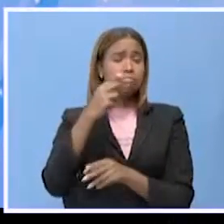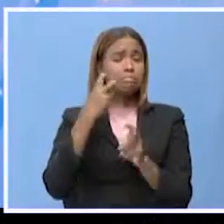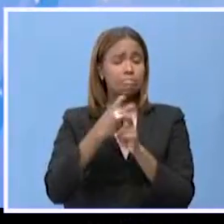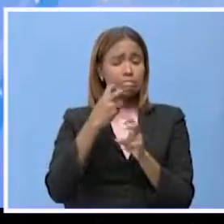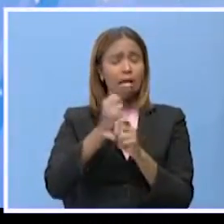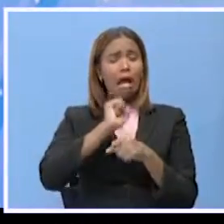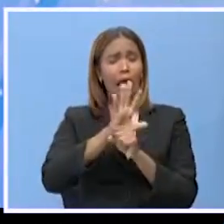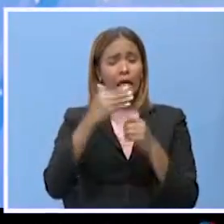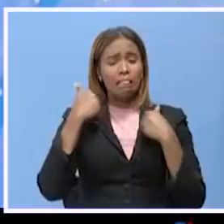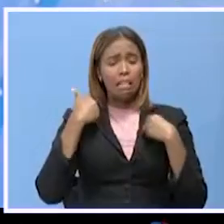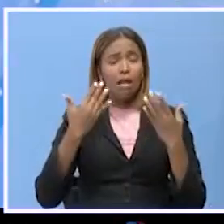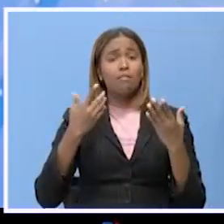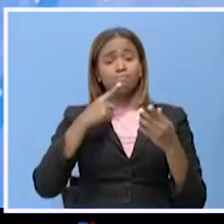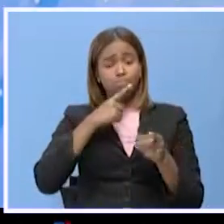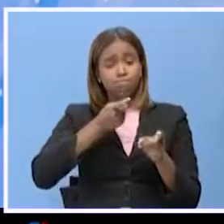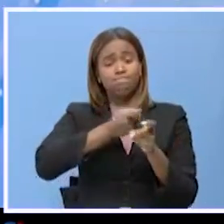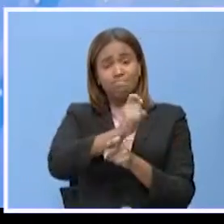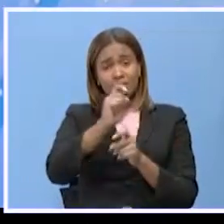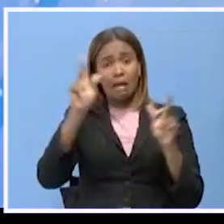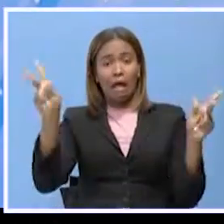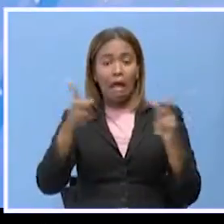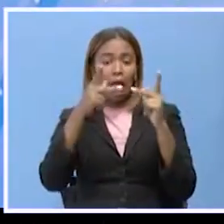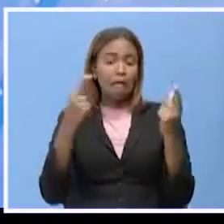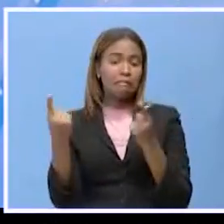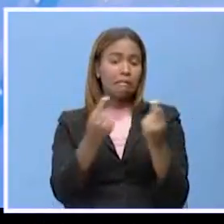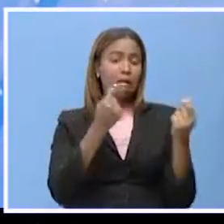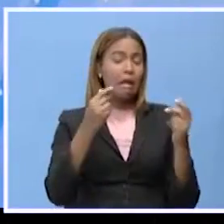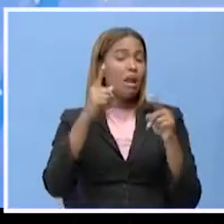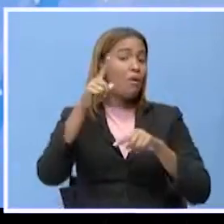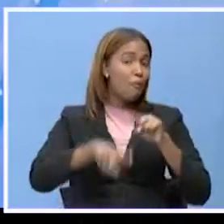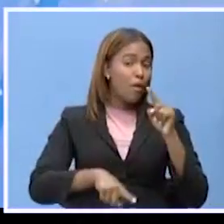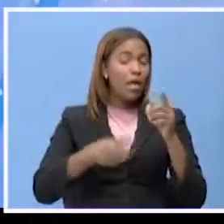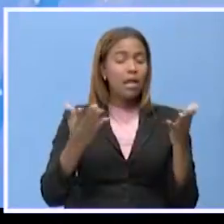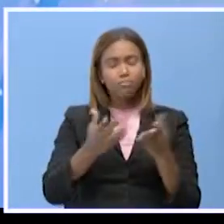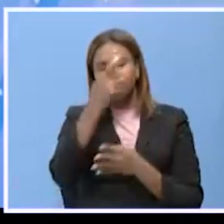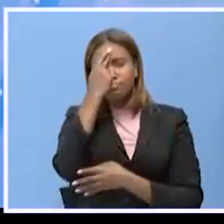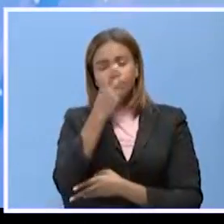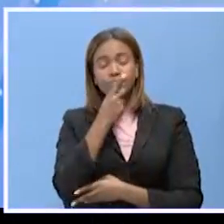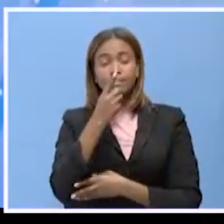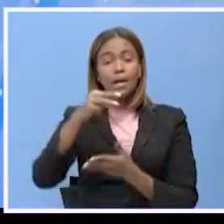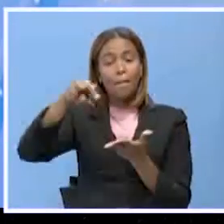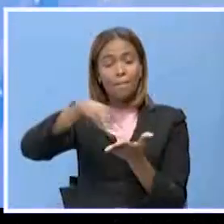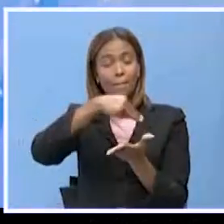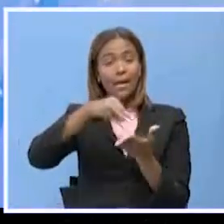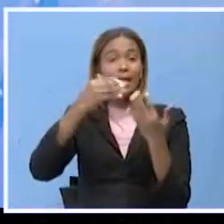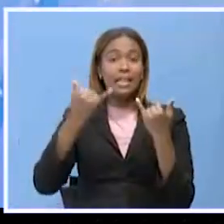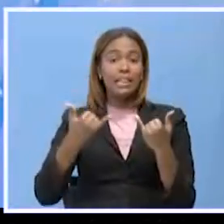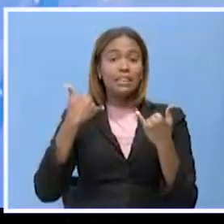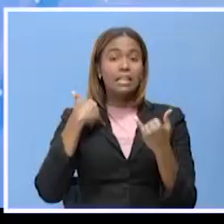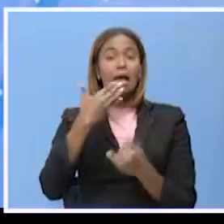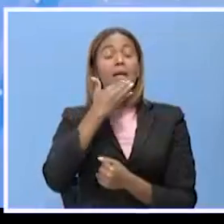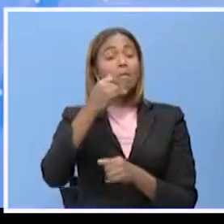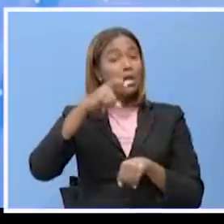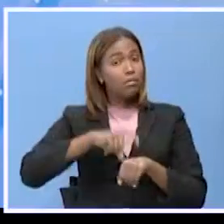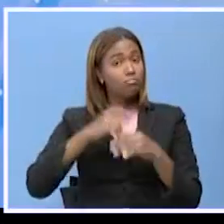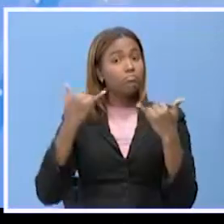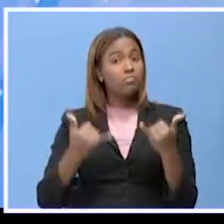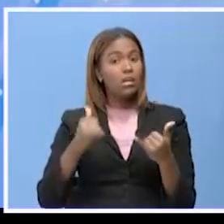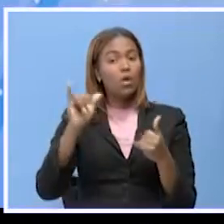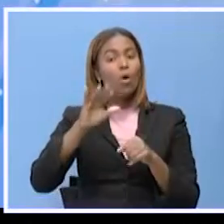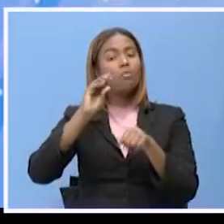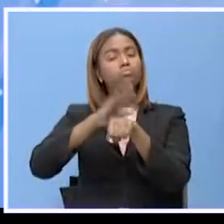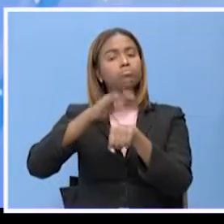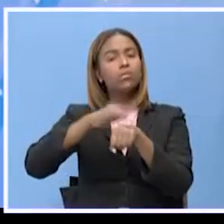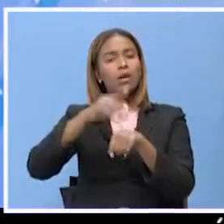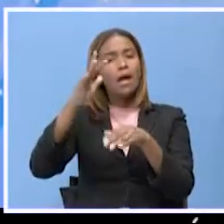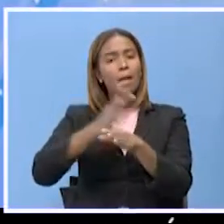sanitaria que ha afectado sensiblemente la celebración de las actividades artísticas en el país, el merengue está en uno de sus mejores momentos y exhortó a